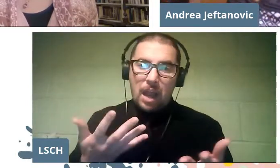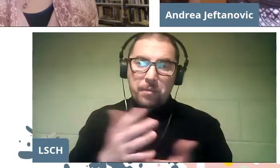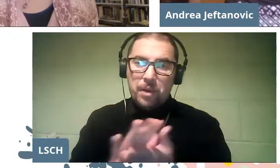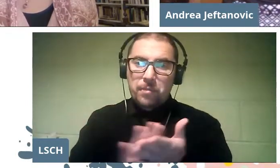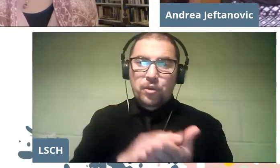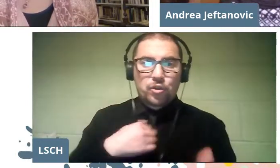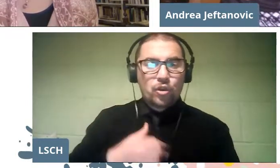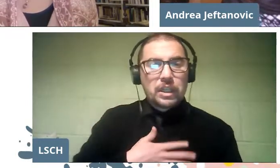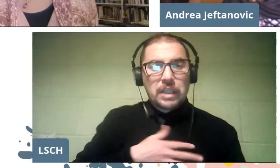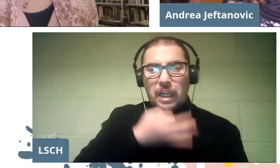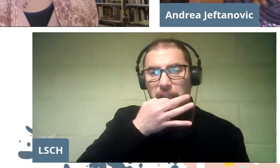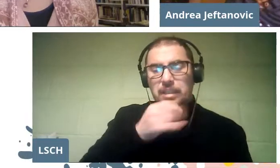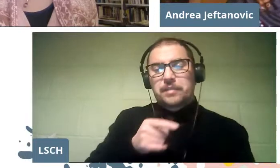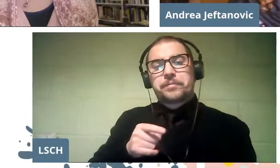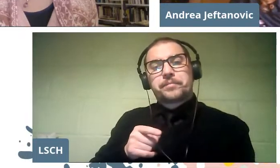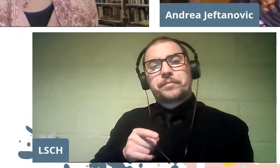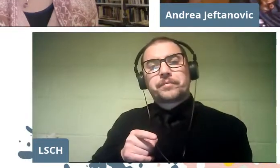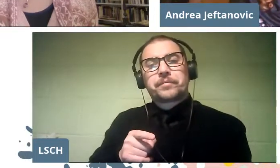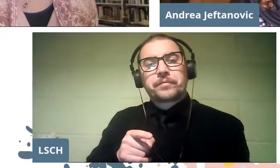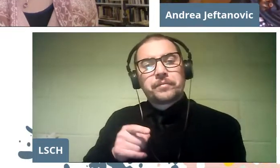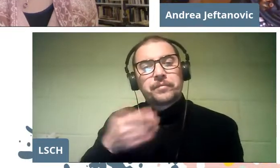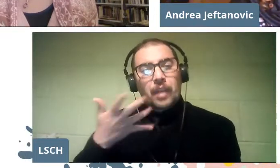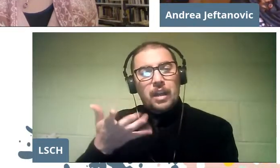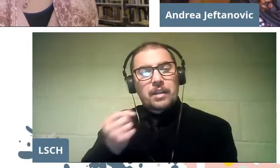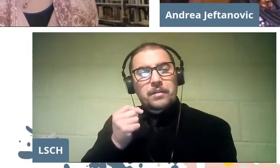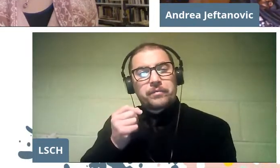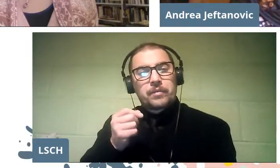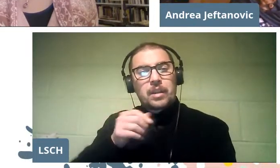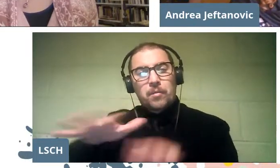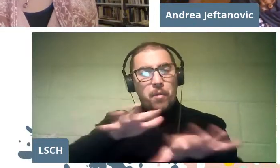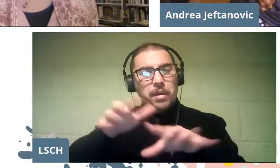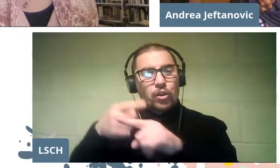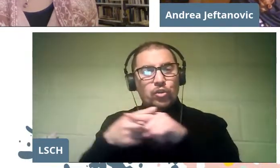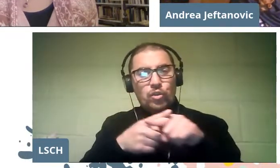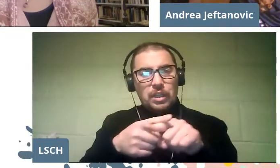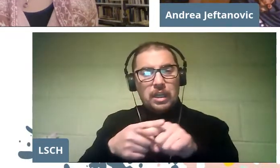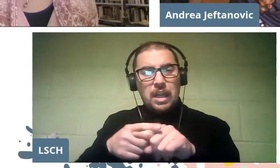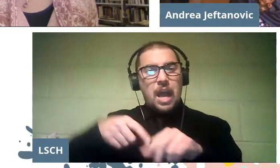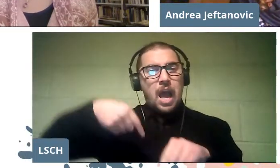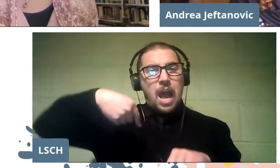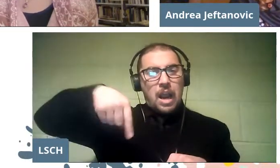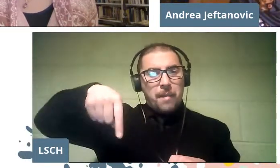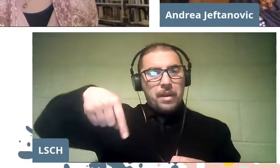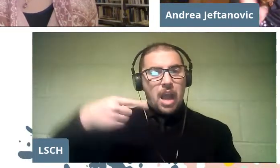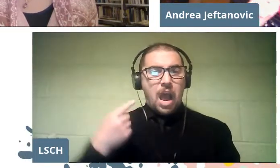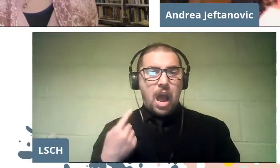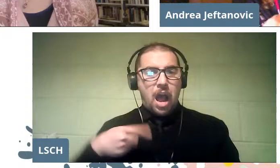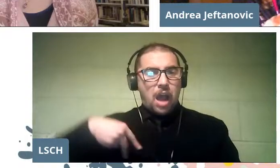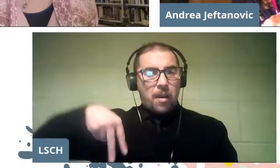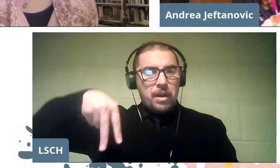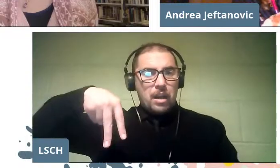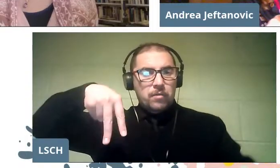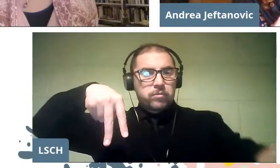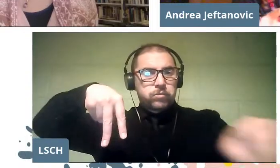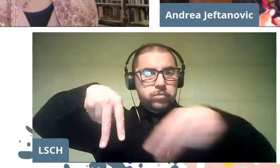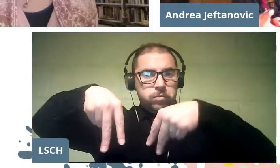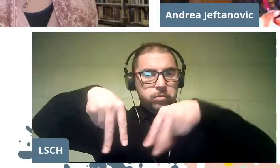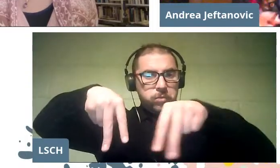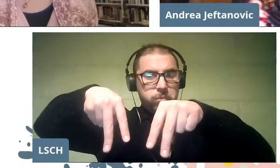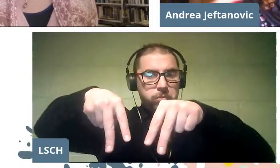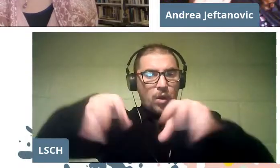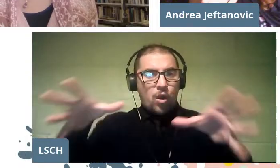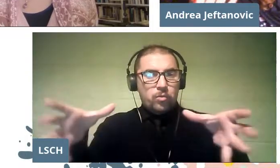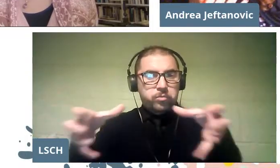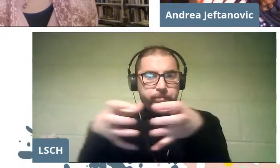yo quisiera recuperar de la revuelta, es el caminar con otros, junto a otros, previo a la pandemia, cuando no